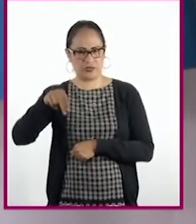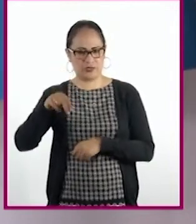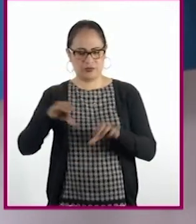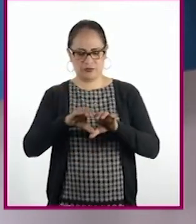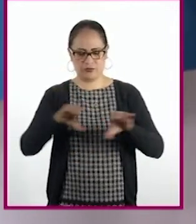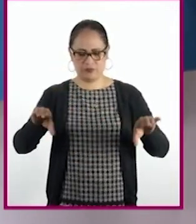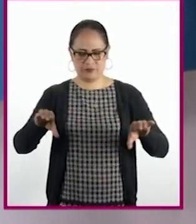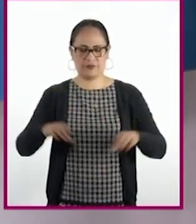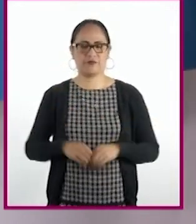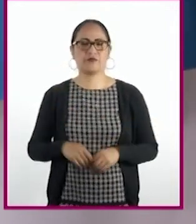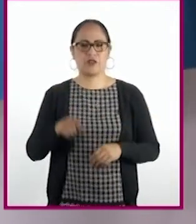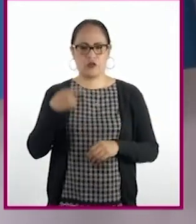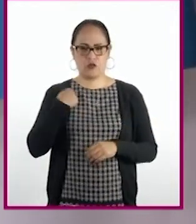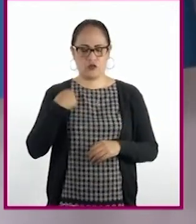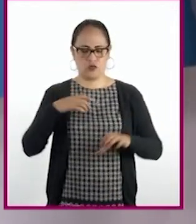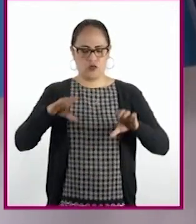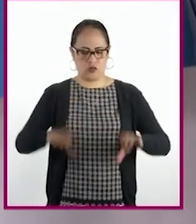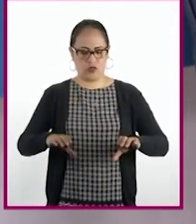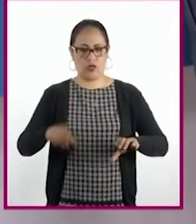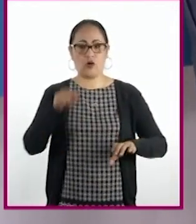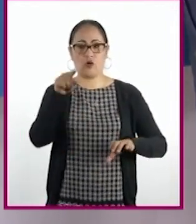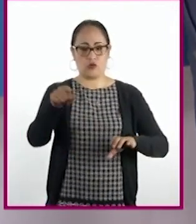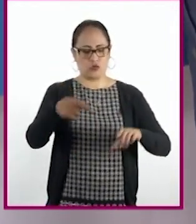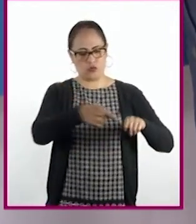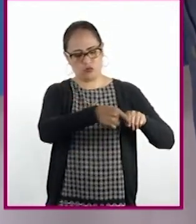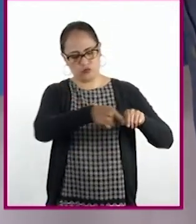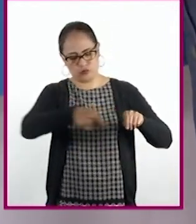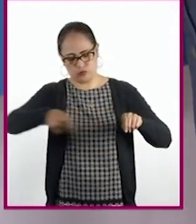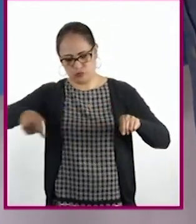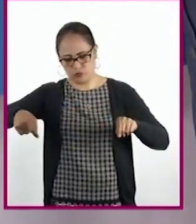y tú marcas. Ahora por acá.